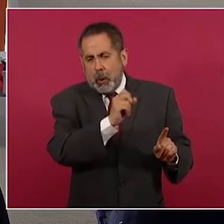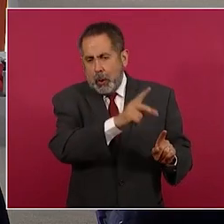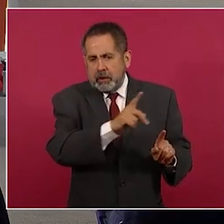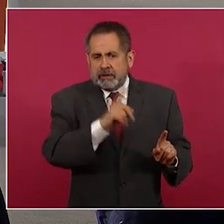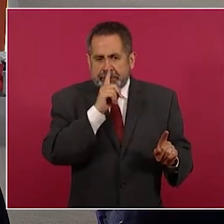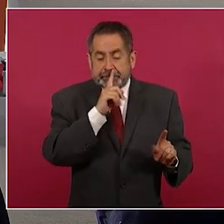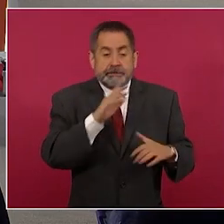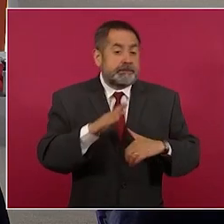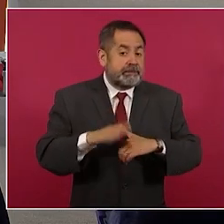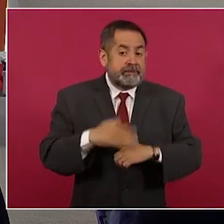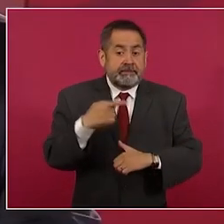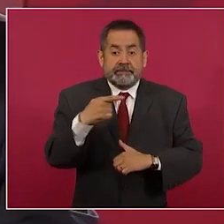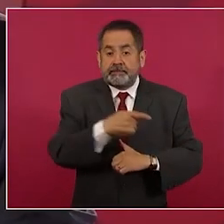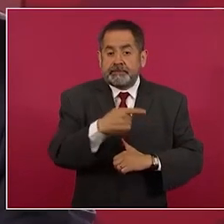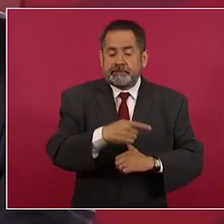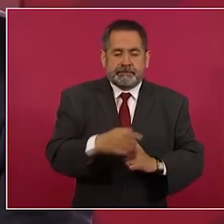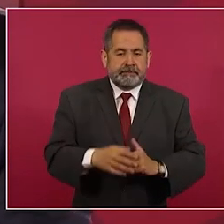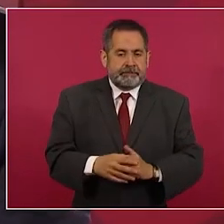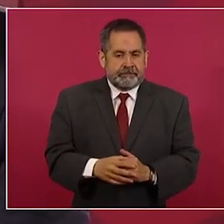Porque,